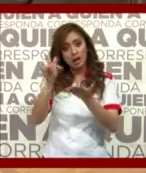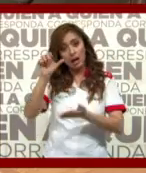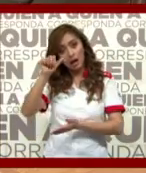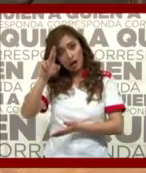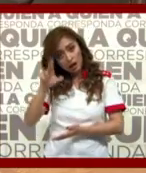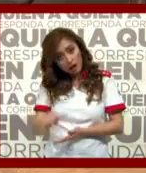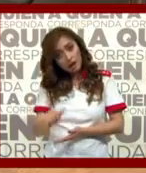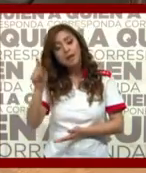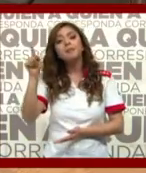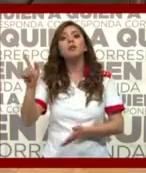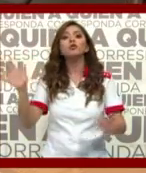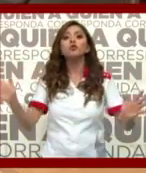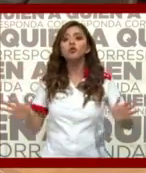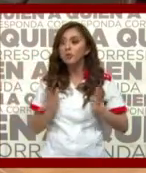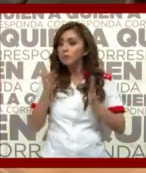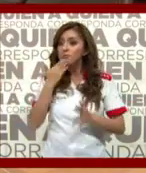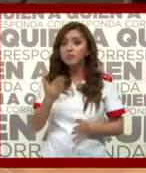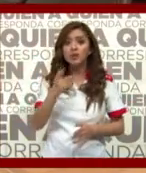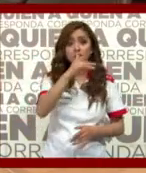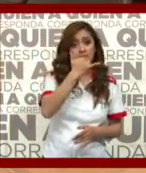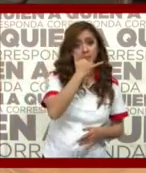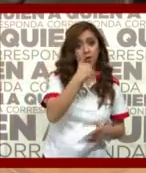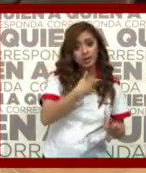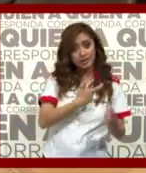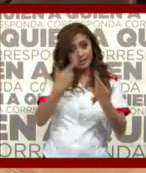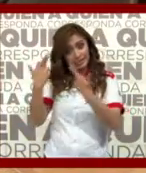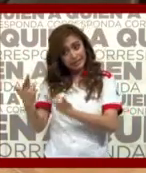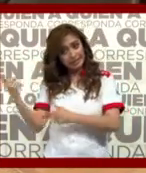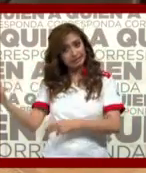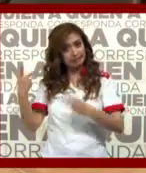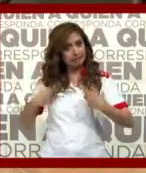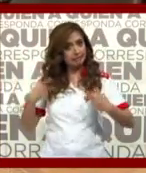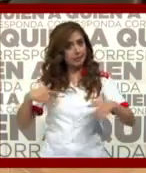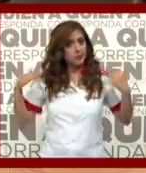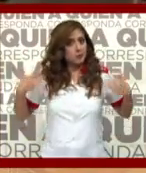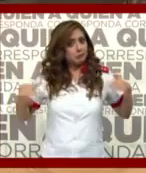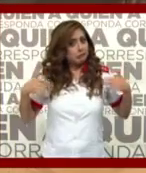que ofrece una relación perdón que regale tus cosas pero